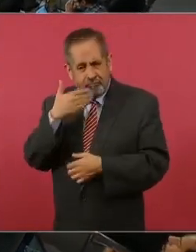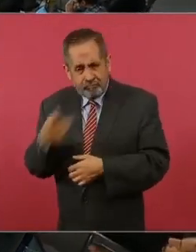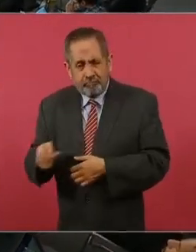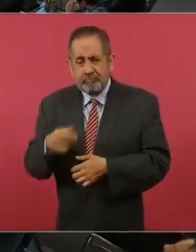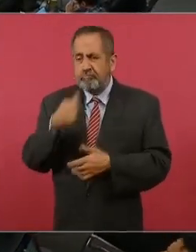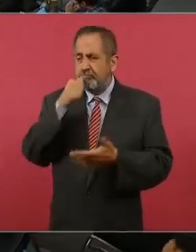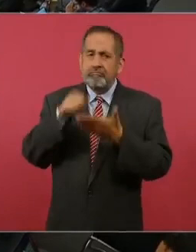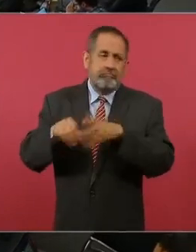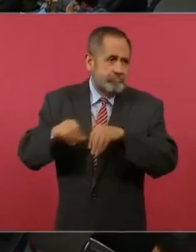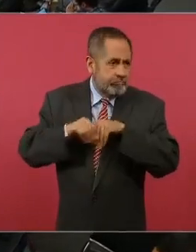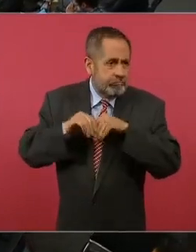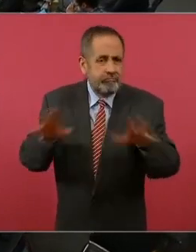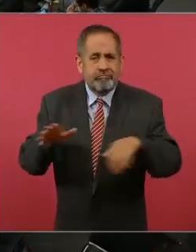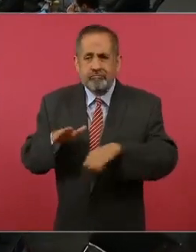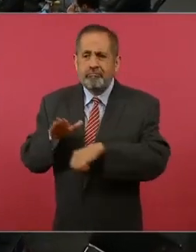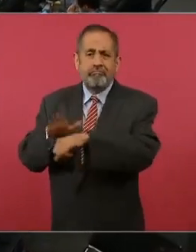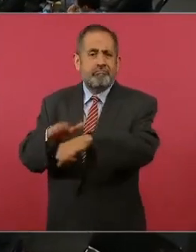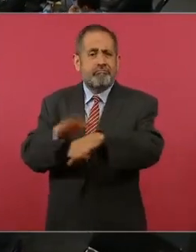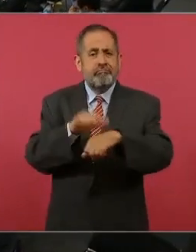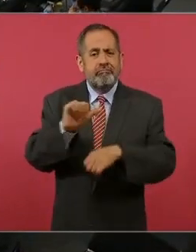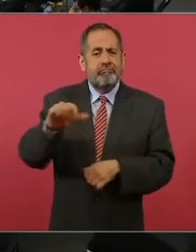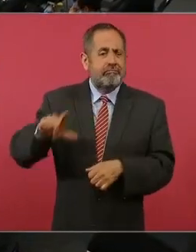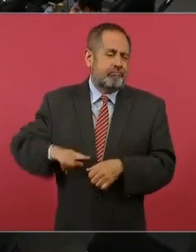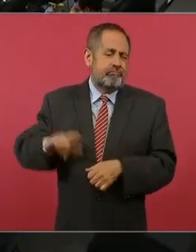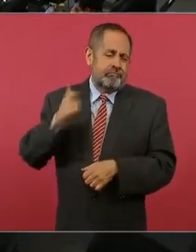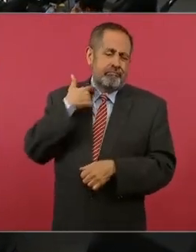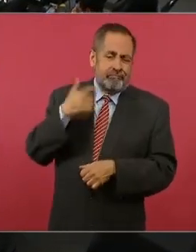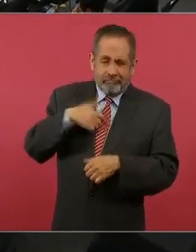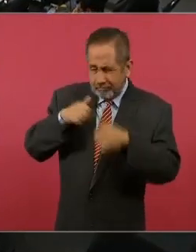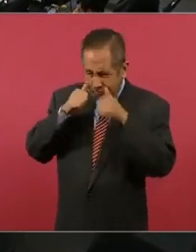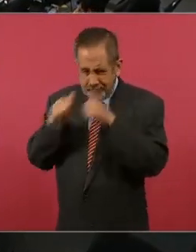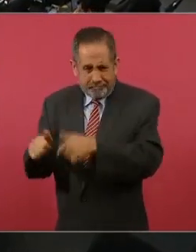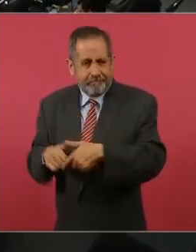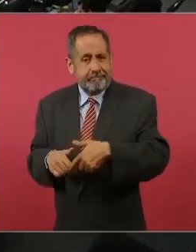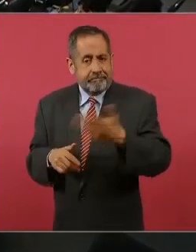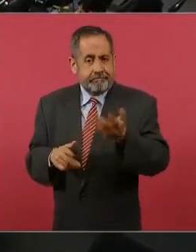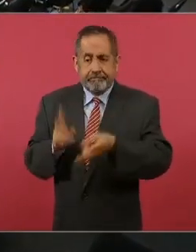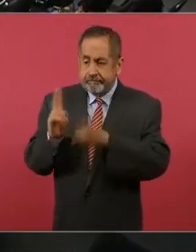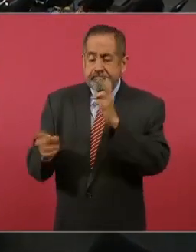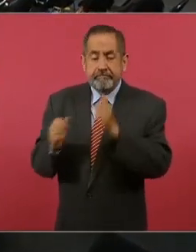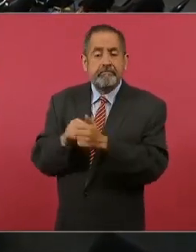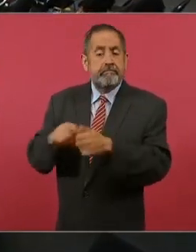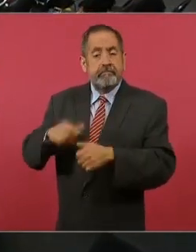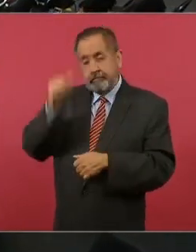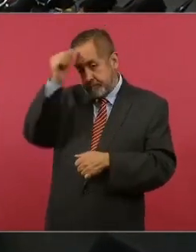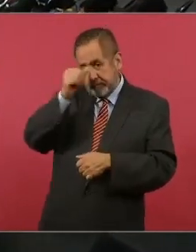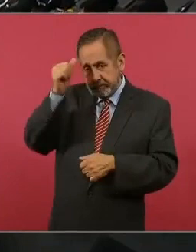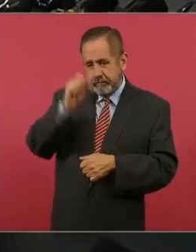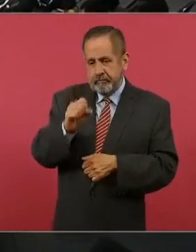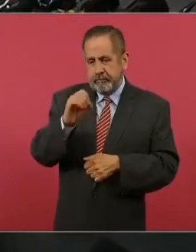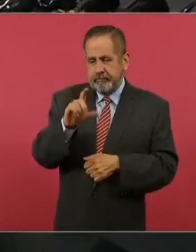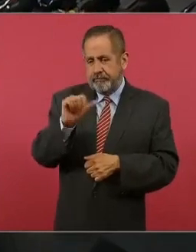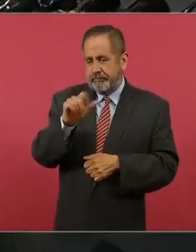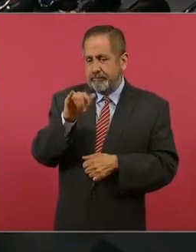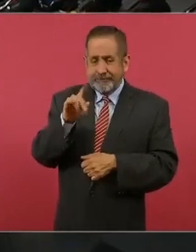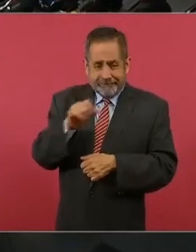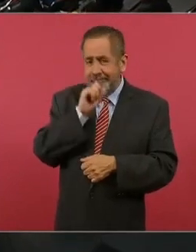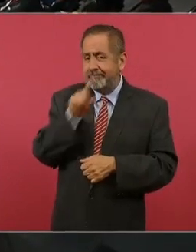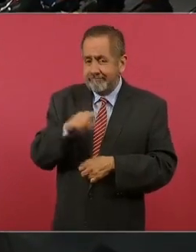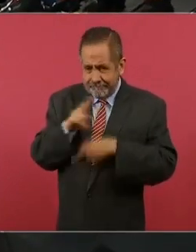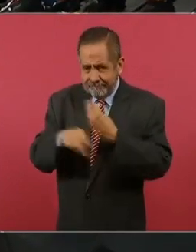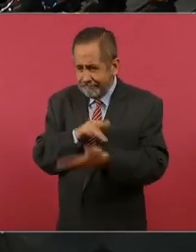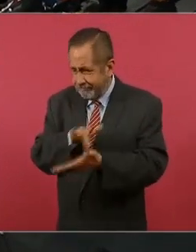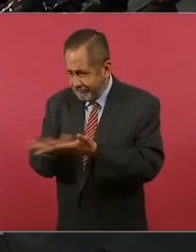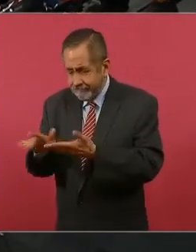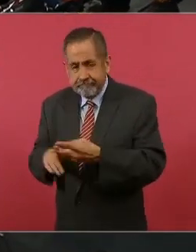un comunicado llamando al gobierno de ese momento para que se atendiera, pudo hablar con el sacerdote Solalinde para que también lo